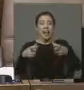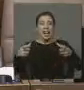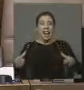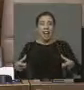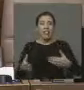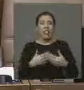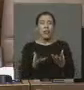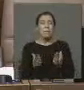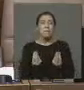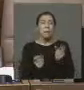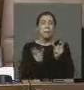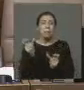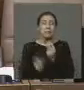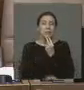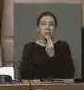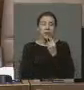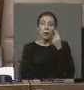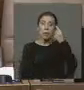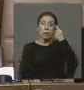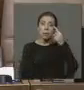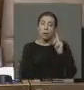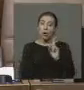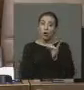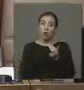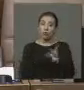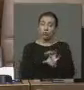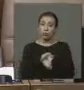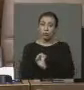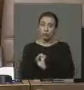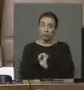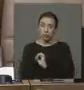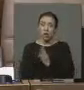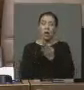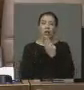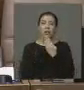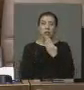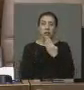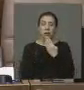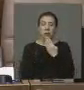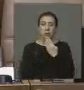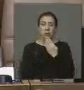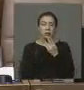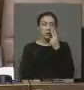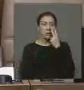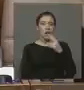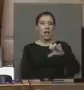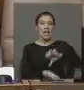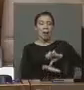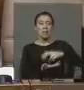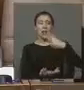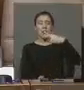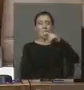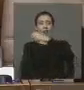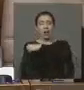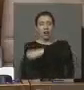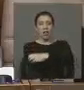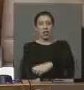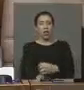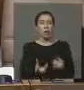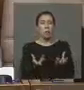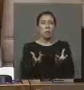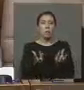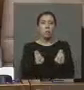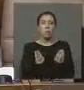concentración poblacional. Pero no solo en la región metropolitana, sino también hoy día lo vemos en las capitales regionales y en